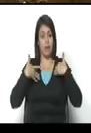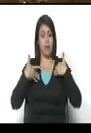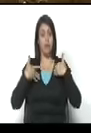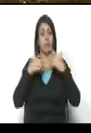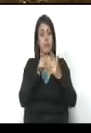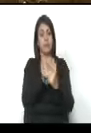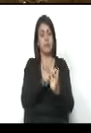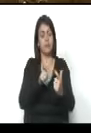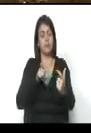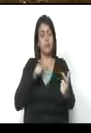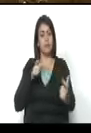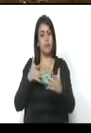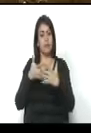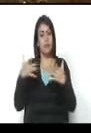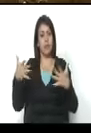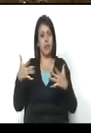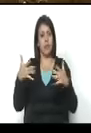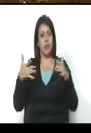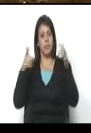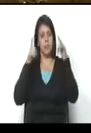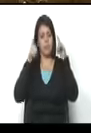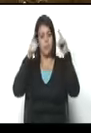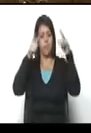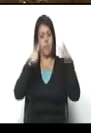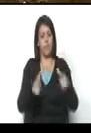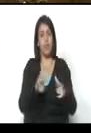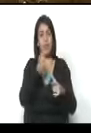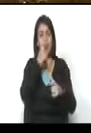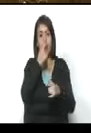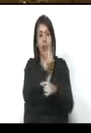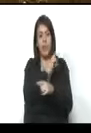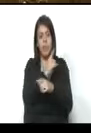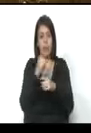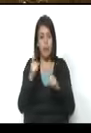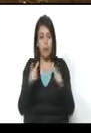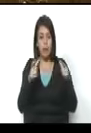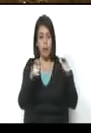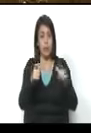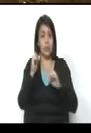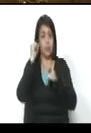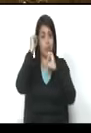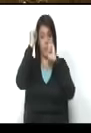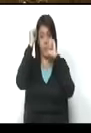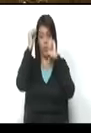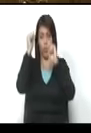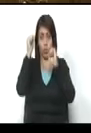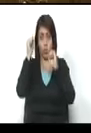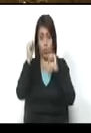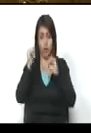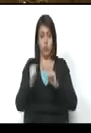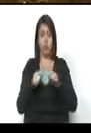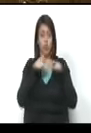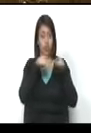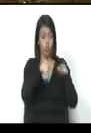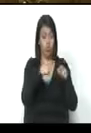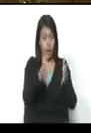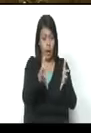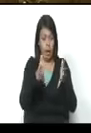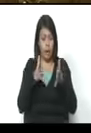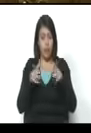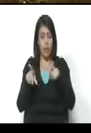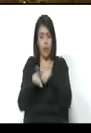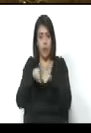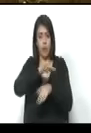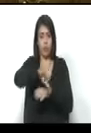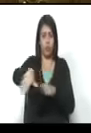en tu tumba una gran corona de verdes laureles. Sería mi victoria, sería tu victoria y